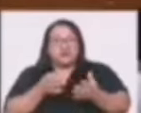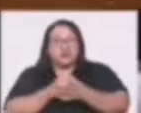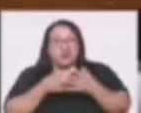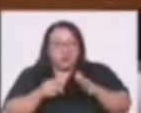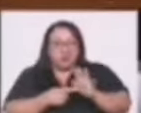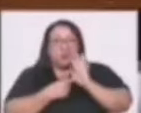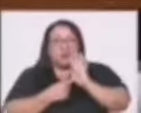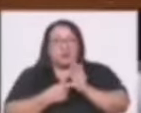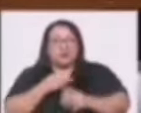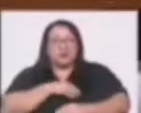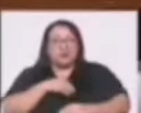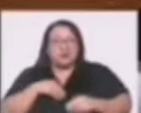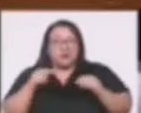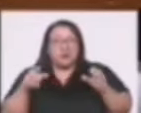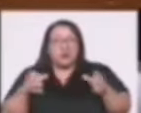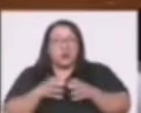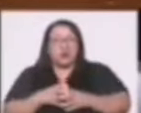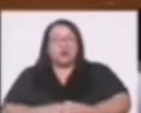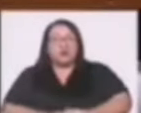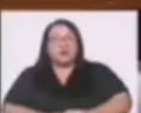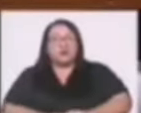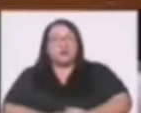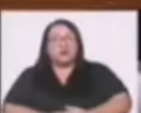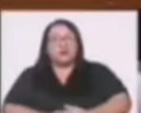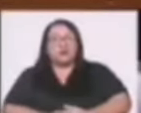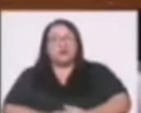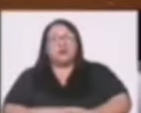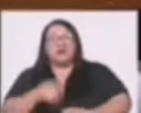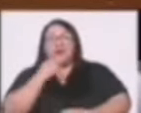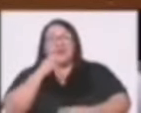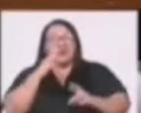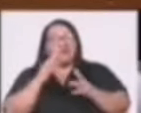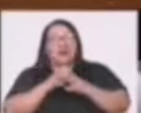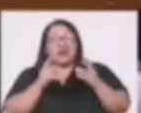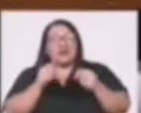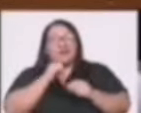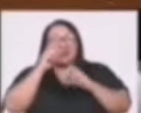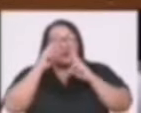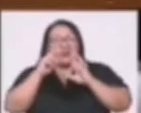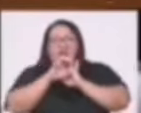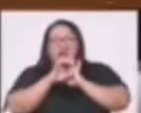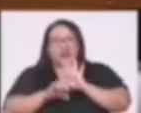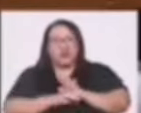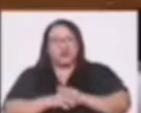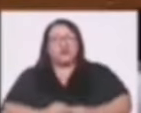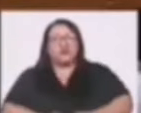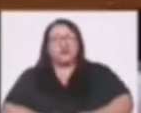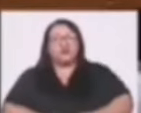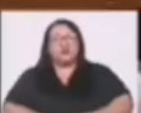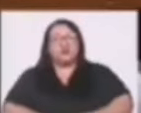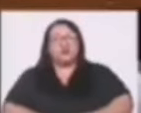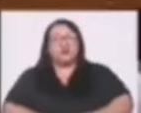han demostrado que los miembros de esta Junta han incurrido en grave infracción constitucional.